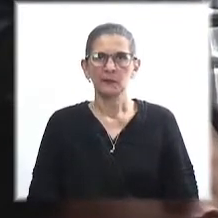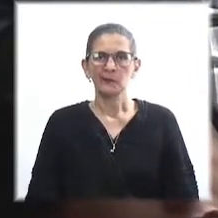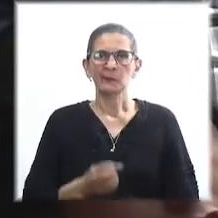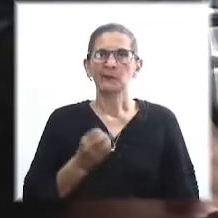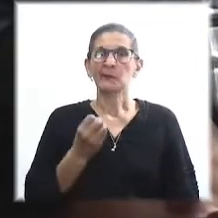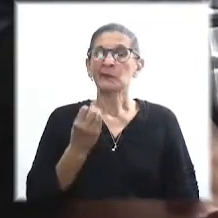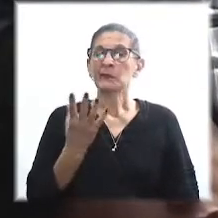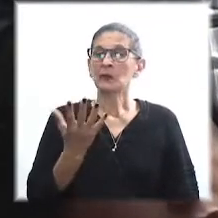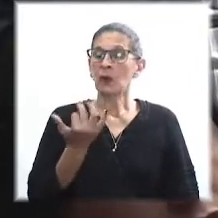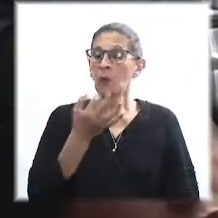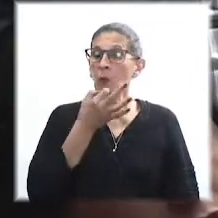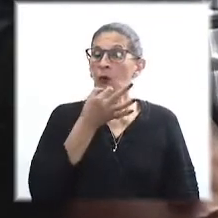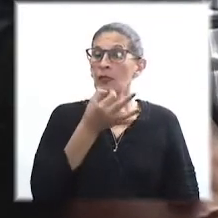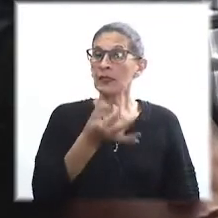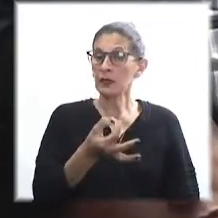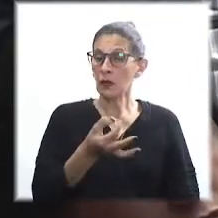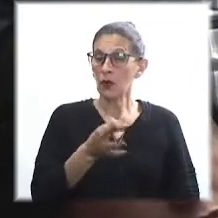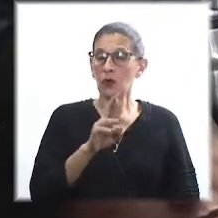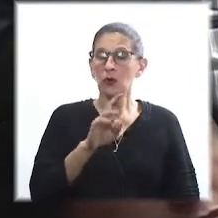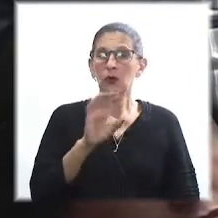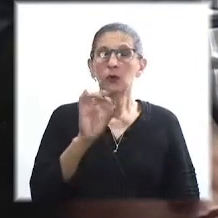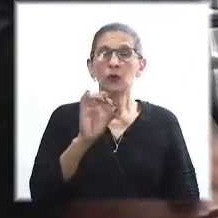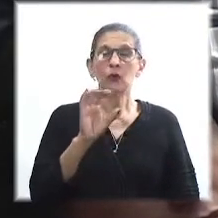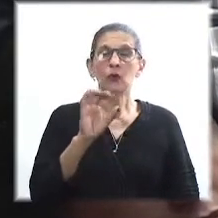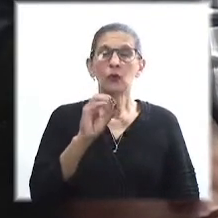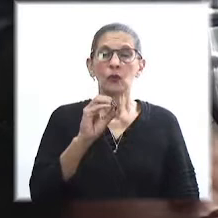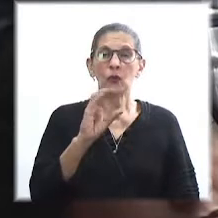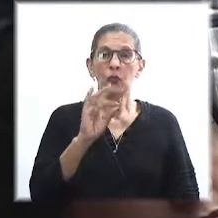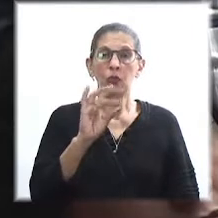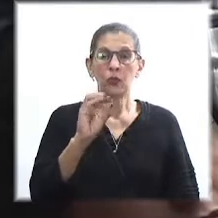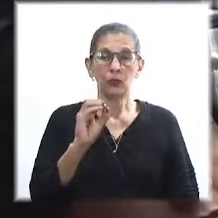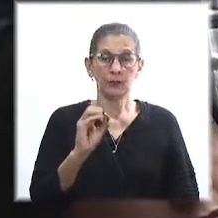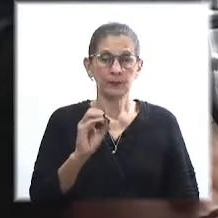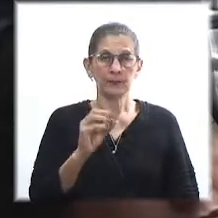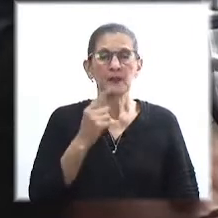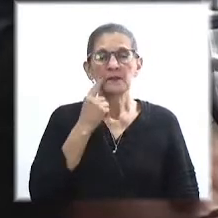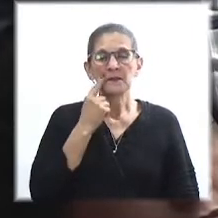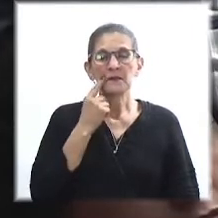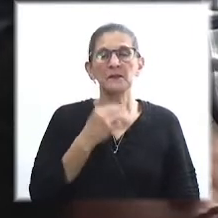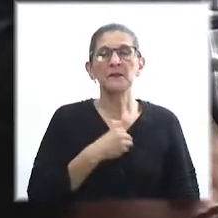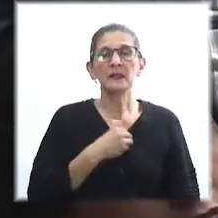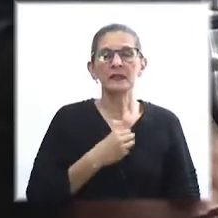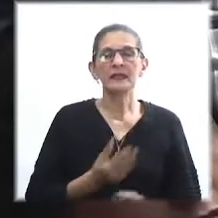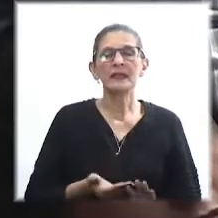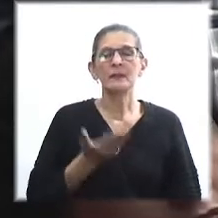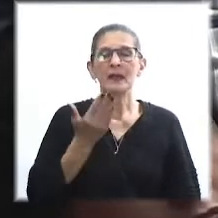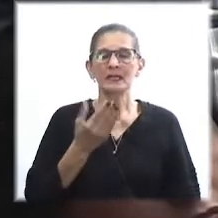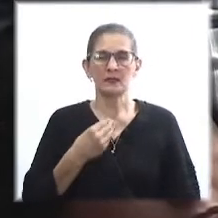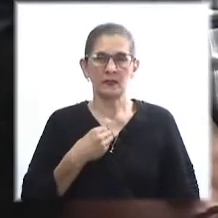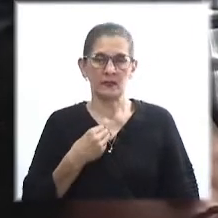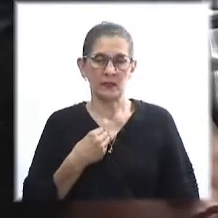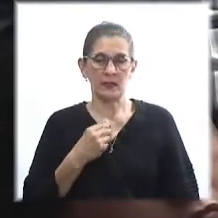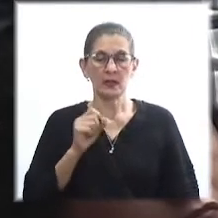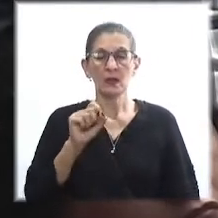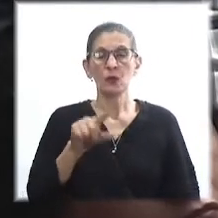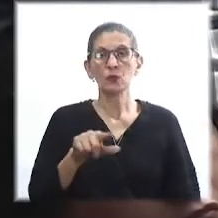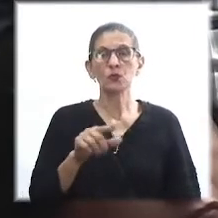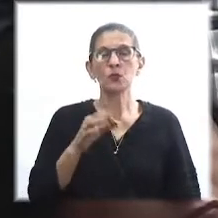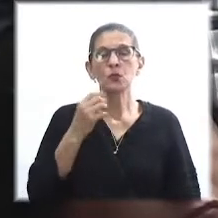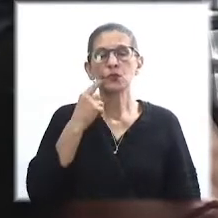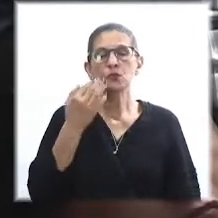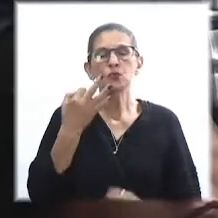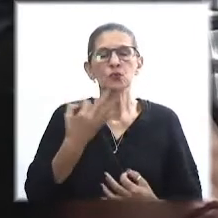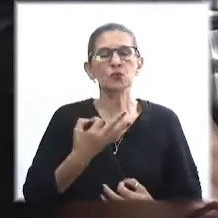Como señaló José Enrique Rodó en Motivos de Proteo, no vive quien más vive, sino quien con su superior